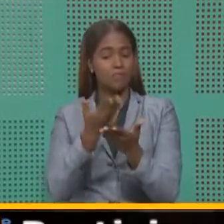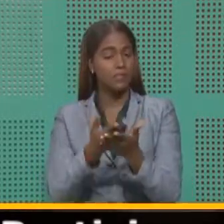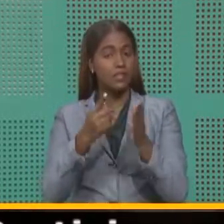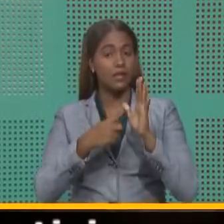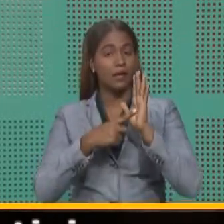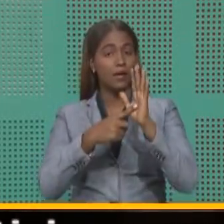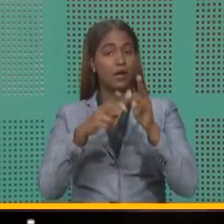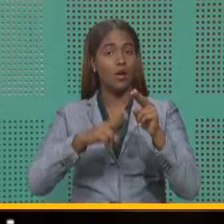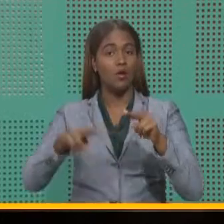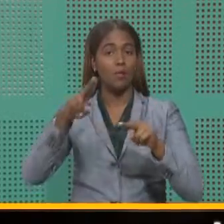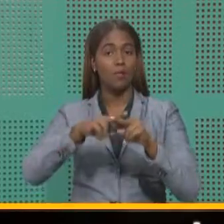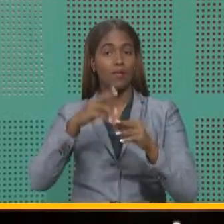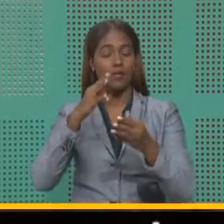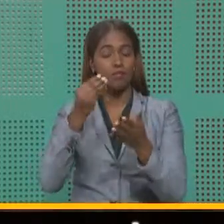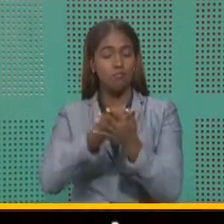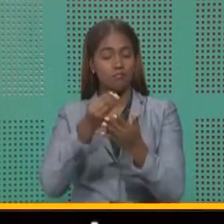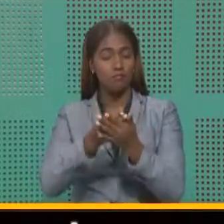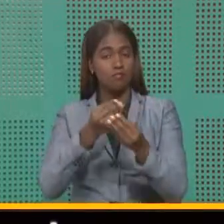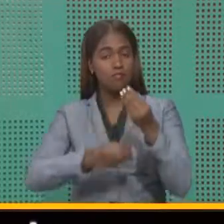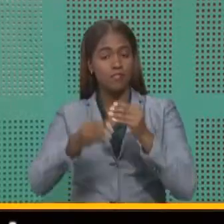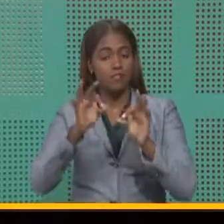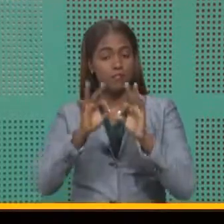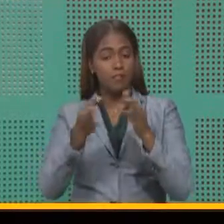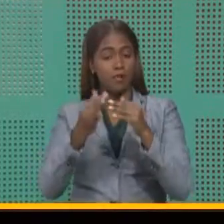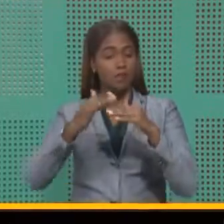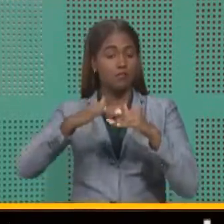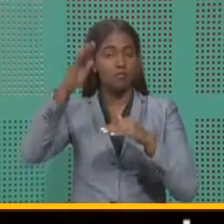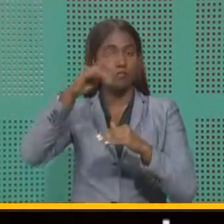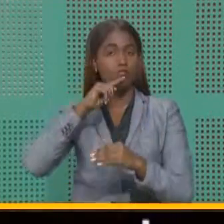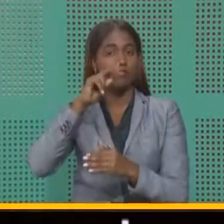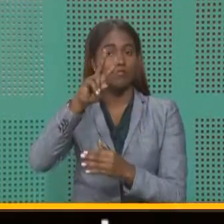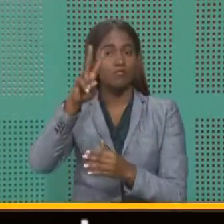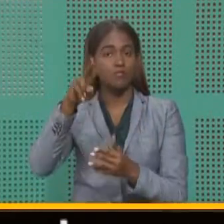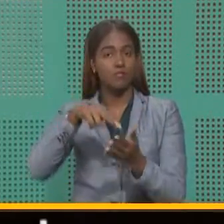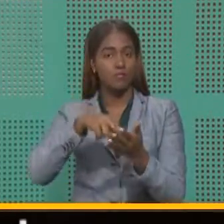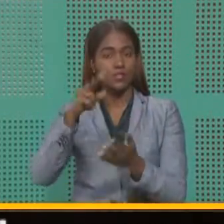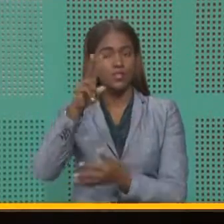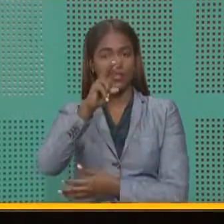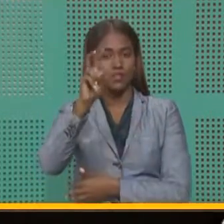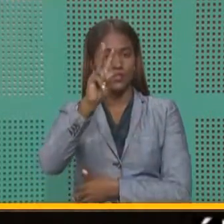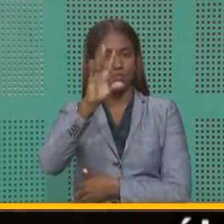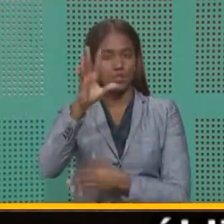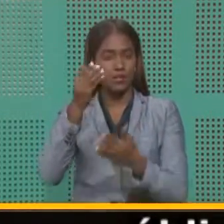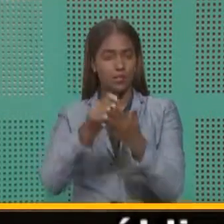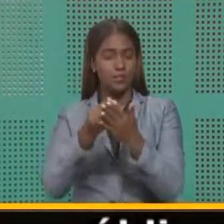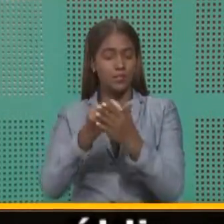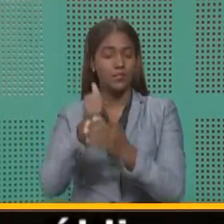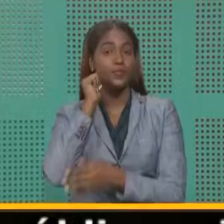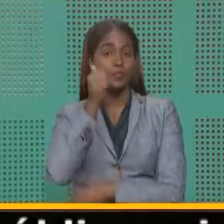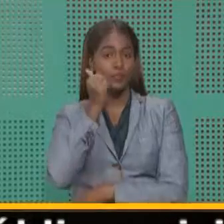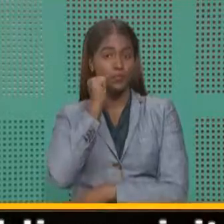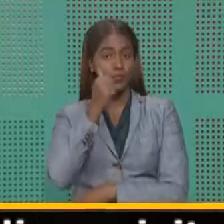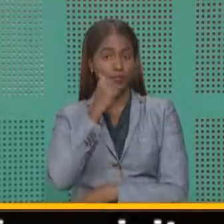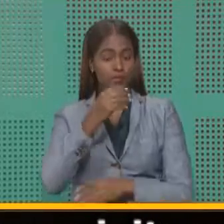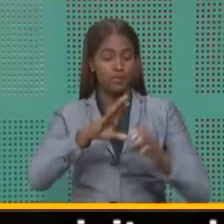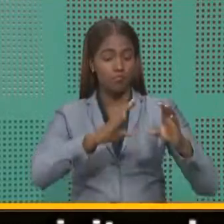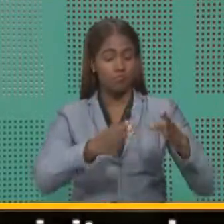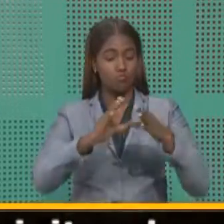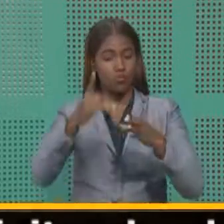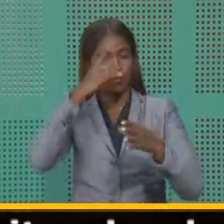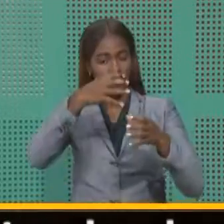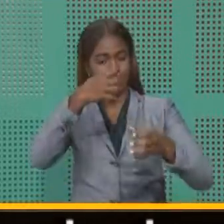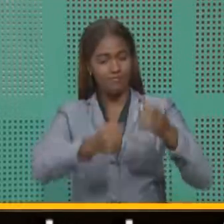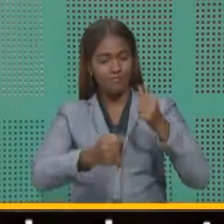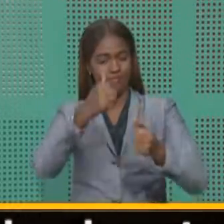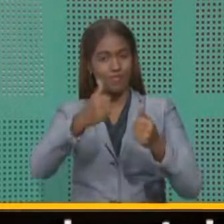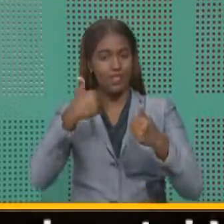un aumento de ingreso familiar superior a los 2 mil 225 pesos diarios las salas de ordeño se